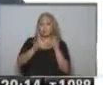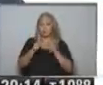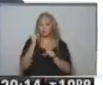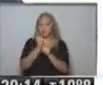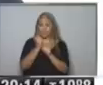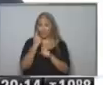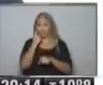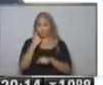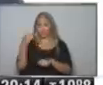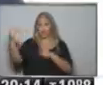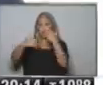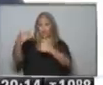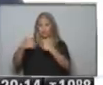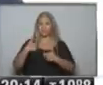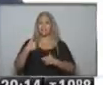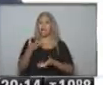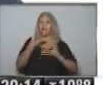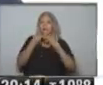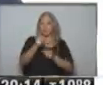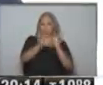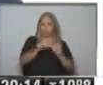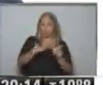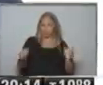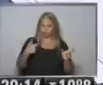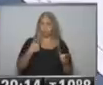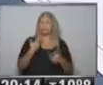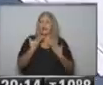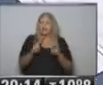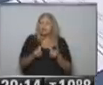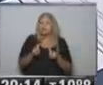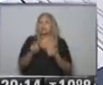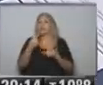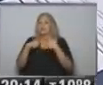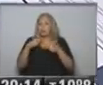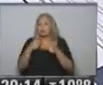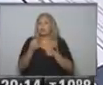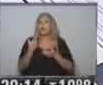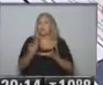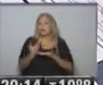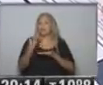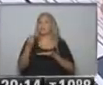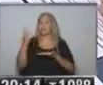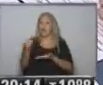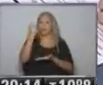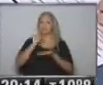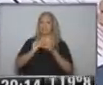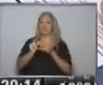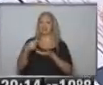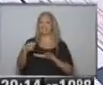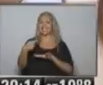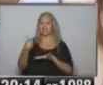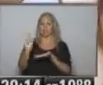municipales asisten a los damnificados en su trámite para acceder a un crédito blando del Banco Provincia.